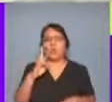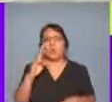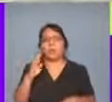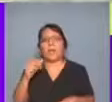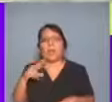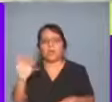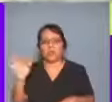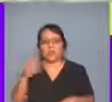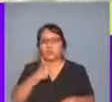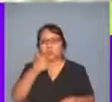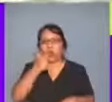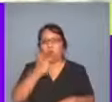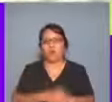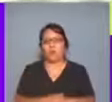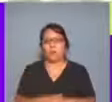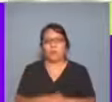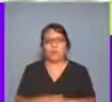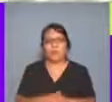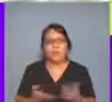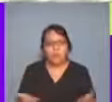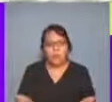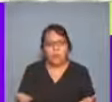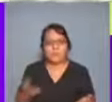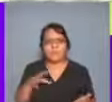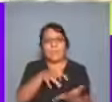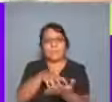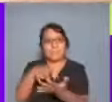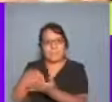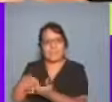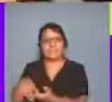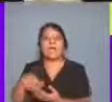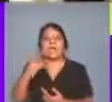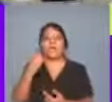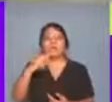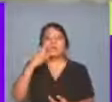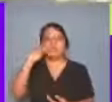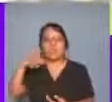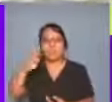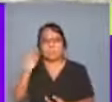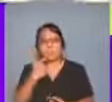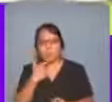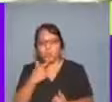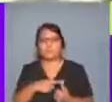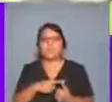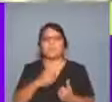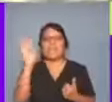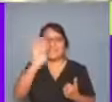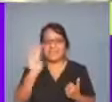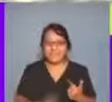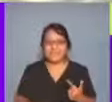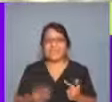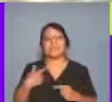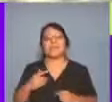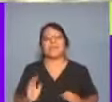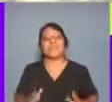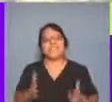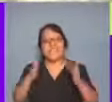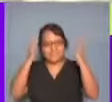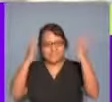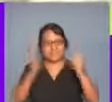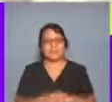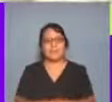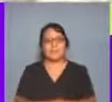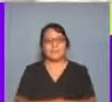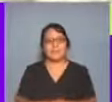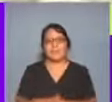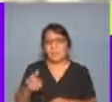aparece está esperando el urbano claro hemos visto empresas como el Unión bus el Santa Ana El c esta mañana ve porque el